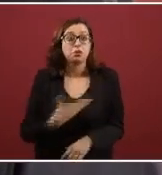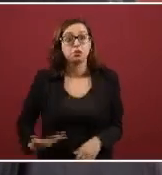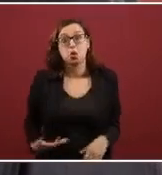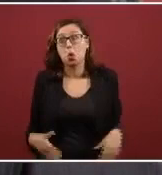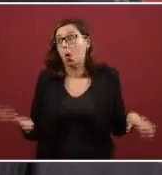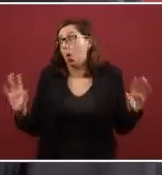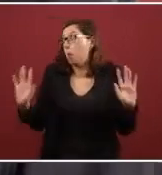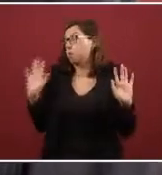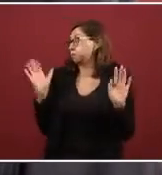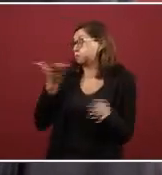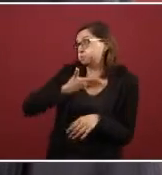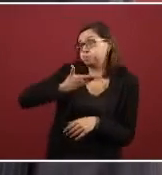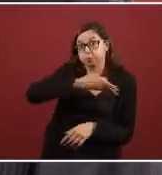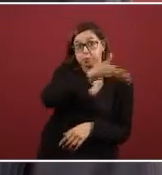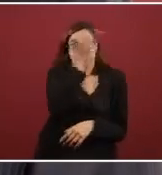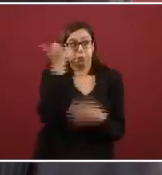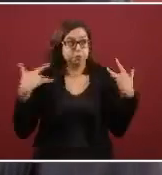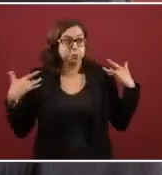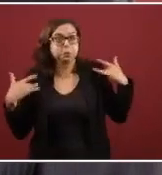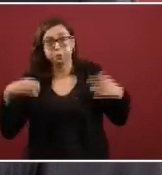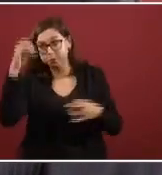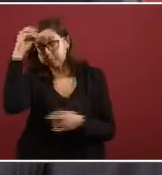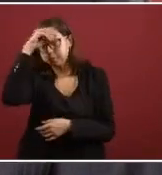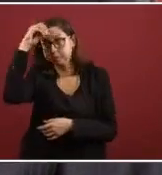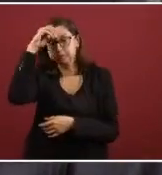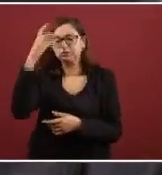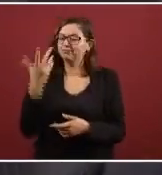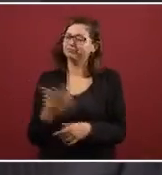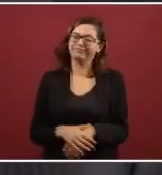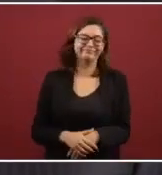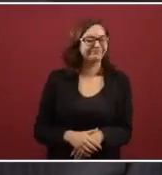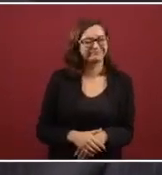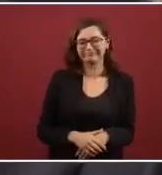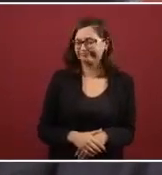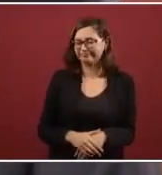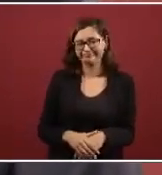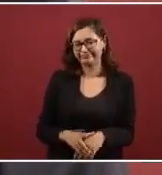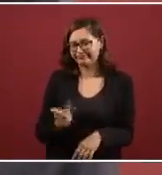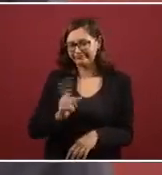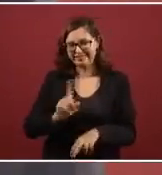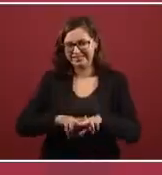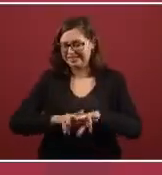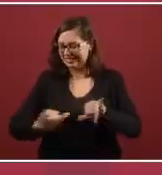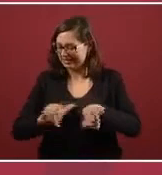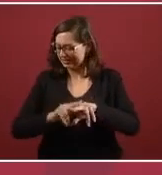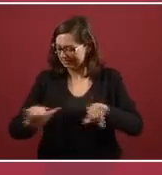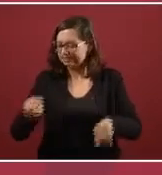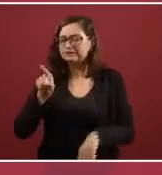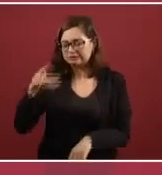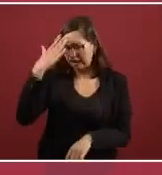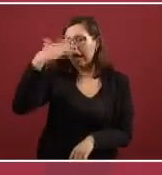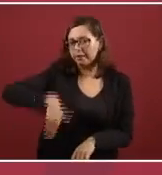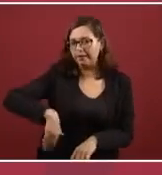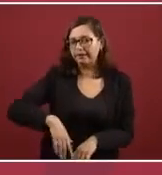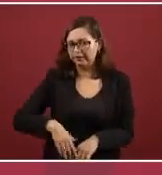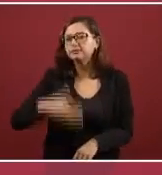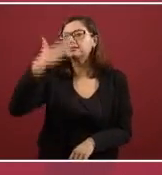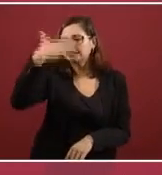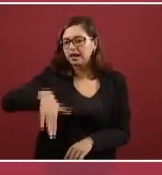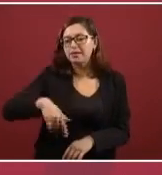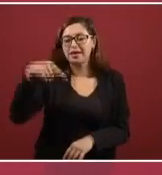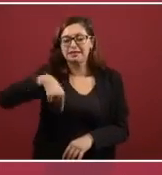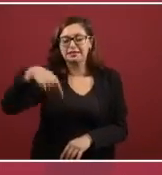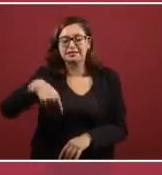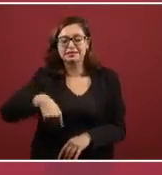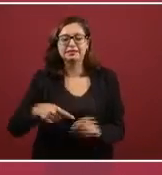sabía, nada de que el presidente no estaba enterado. Este es un sistema